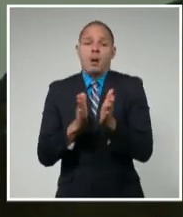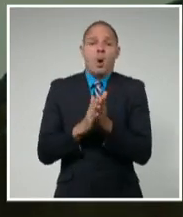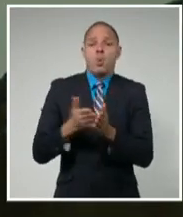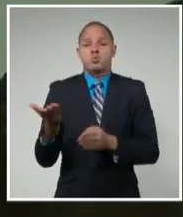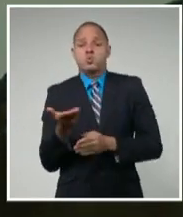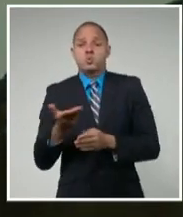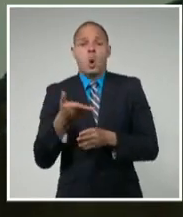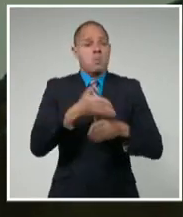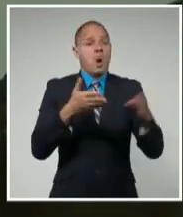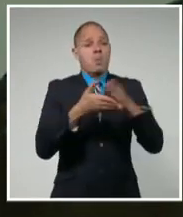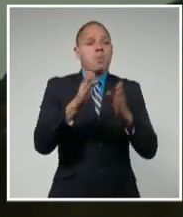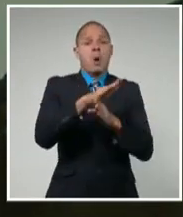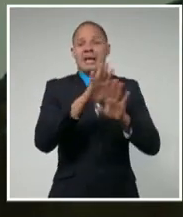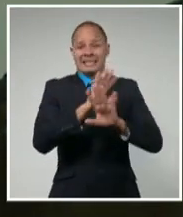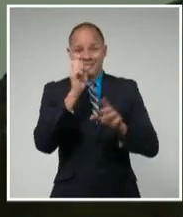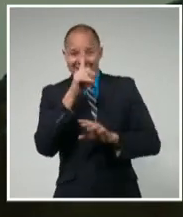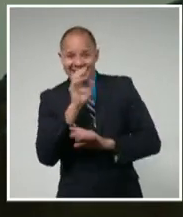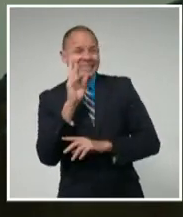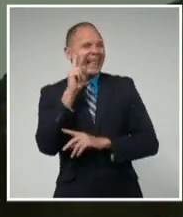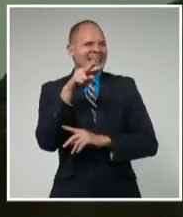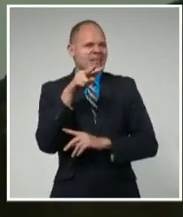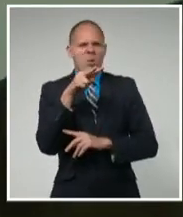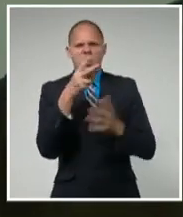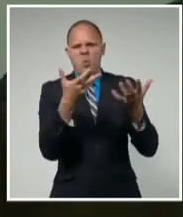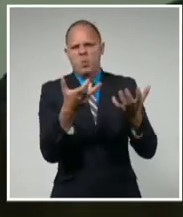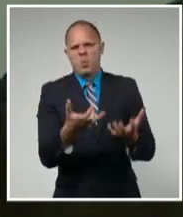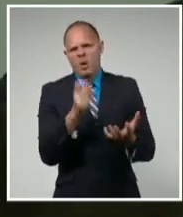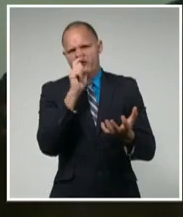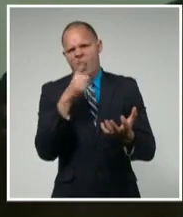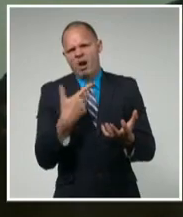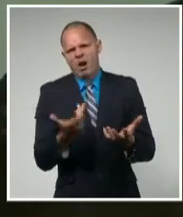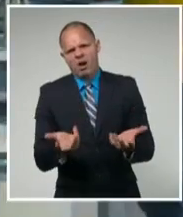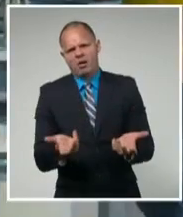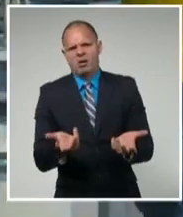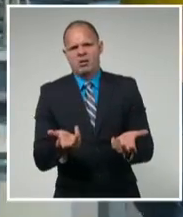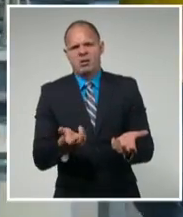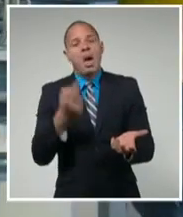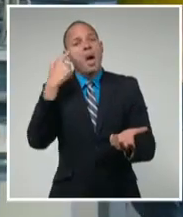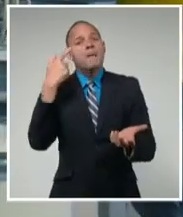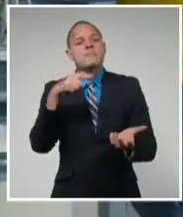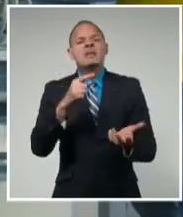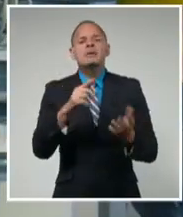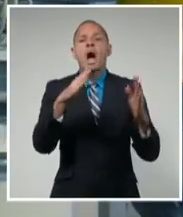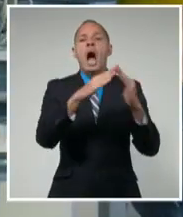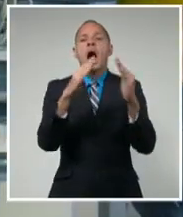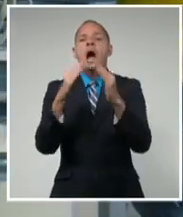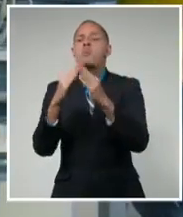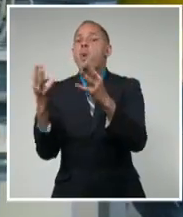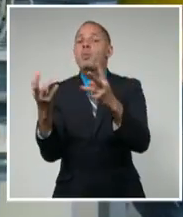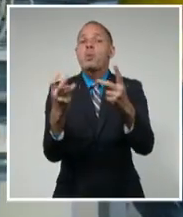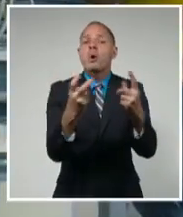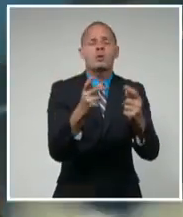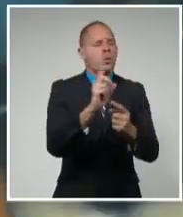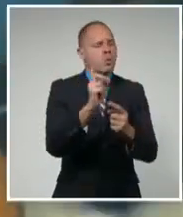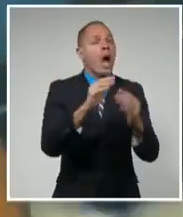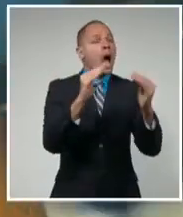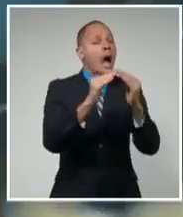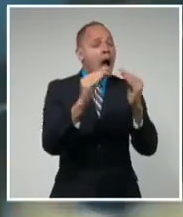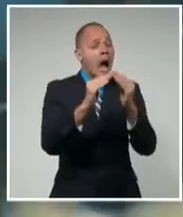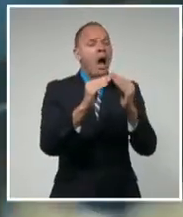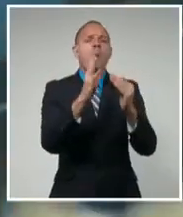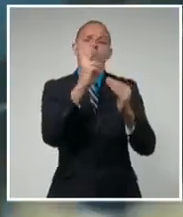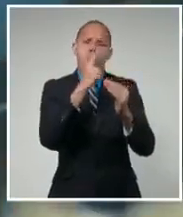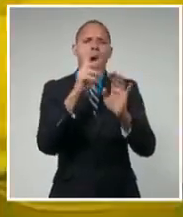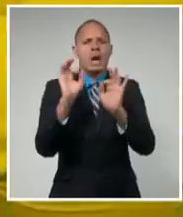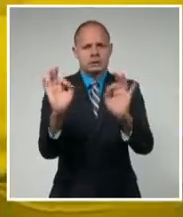problema puramente cuantitativo y no cualitativo. En la nación hoy se identifican las potencialidades en cada